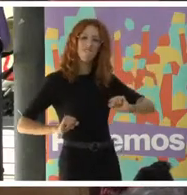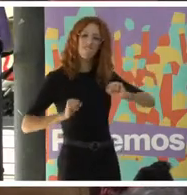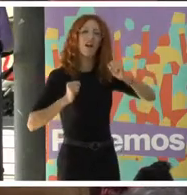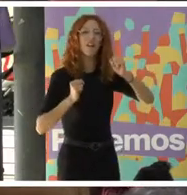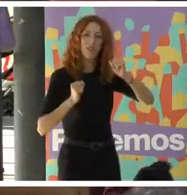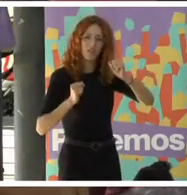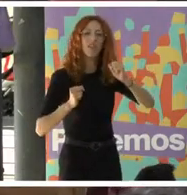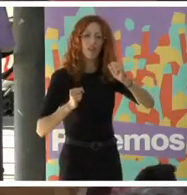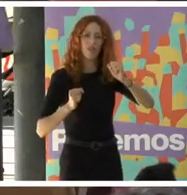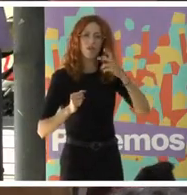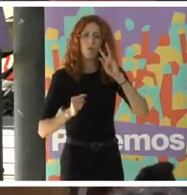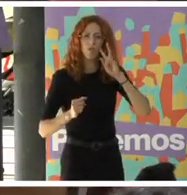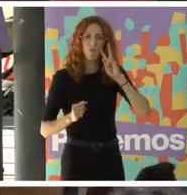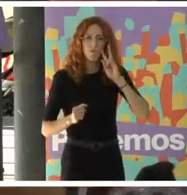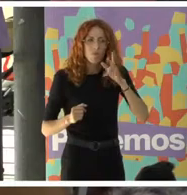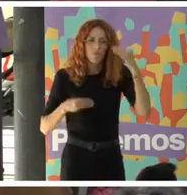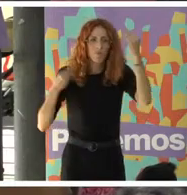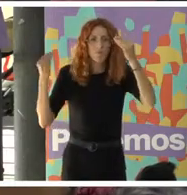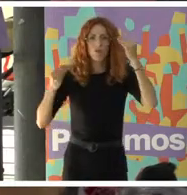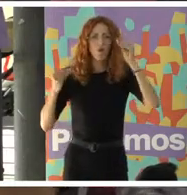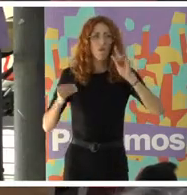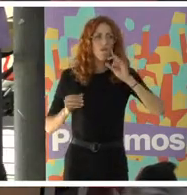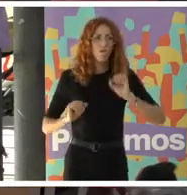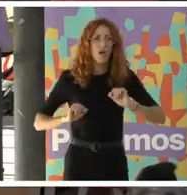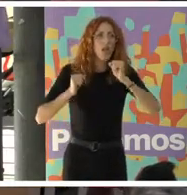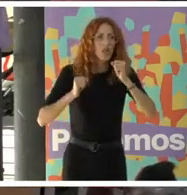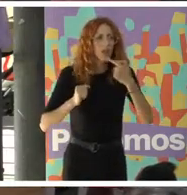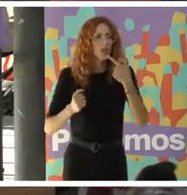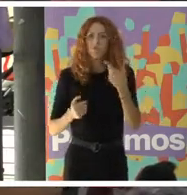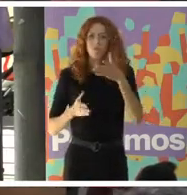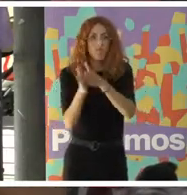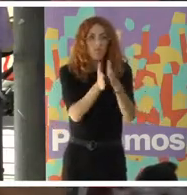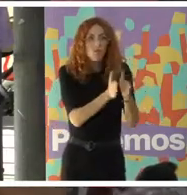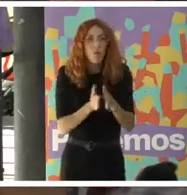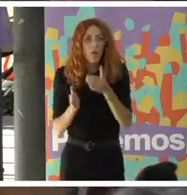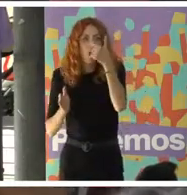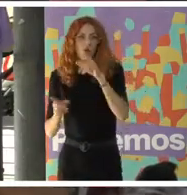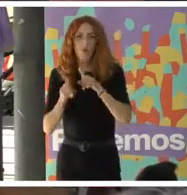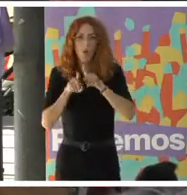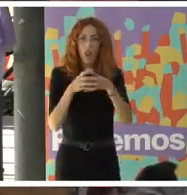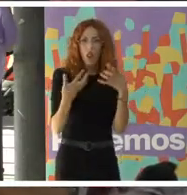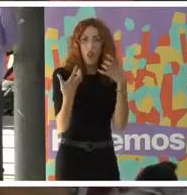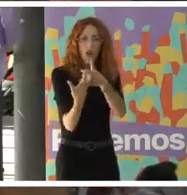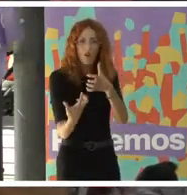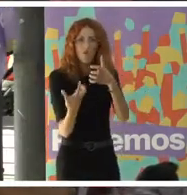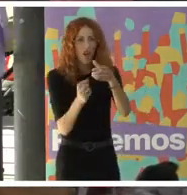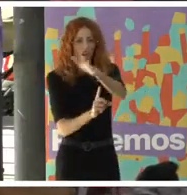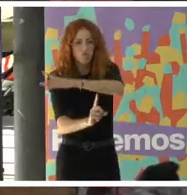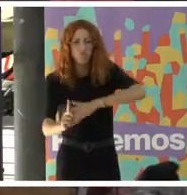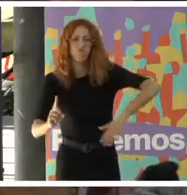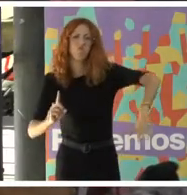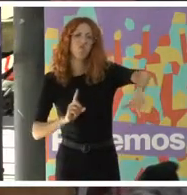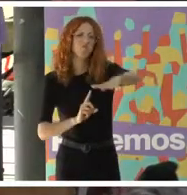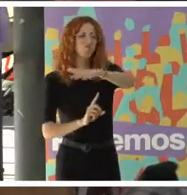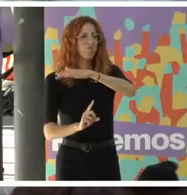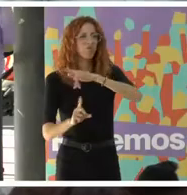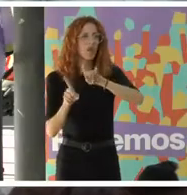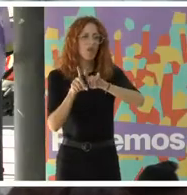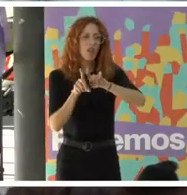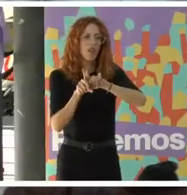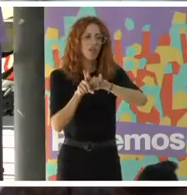cuando pienso en la valentía que tenemos que tener y que tiene nuestra militancia en esta época para luchar contra todo lo que nos rodea,